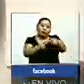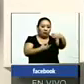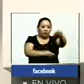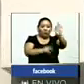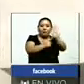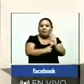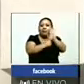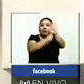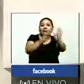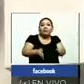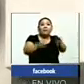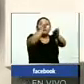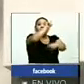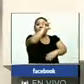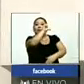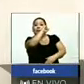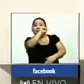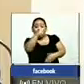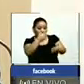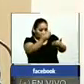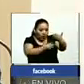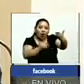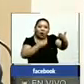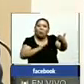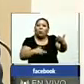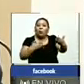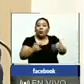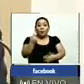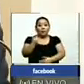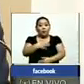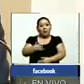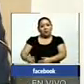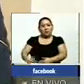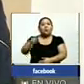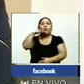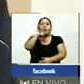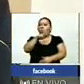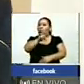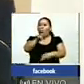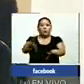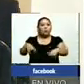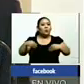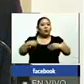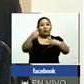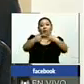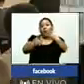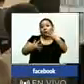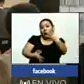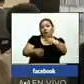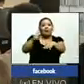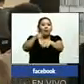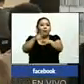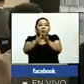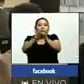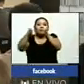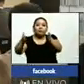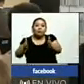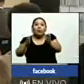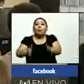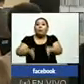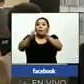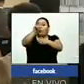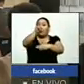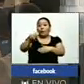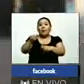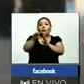Sala de lo Constitucional de la Corte Suprema de Justicia. El mandatario también vetó el decreto transitorio para la conformación del Tribunal Especial